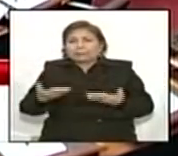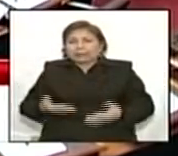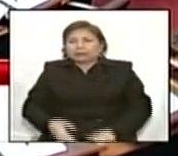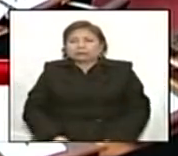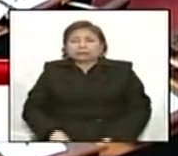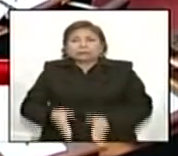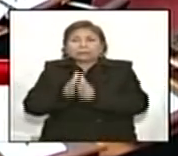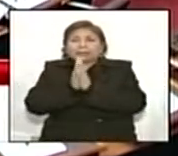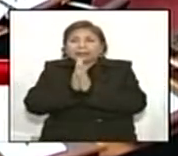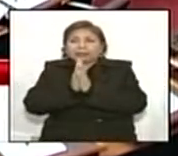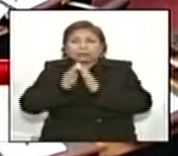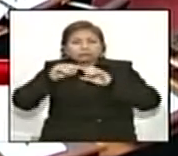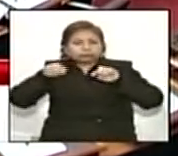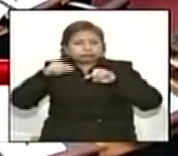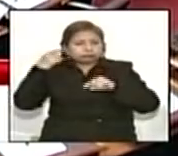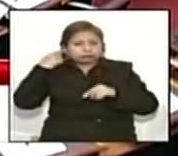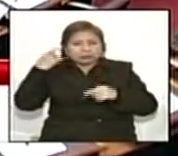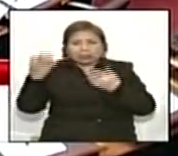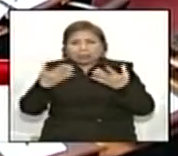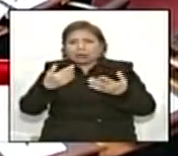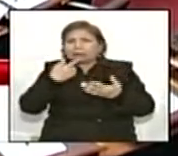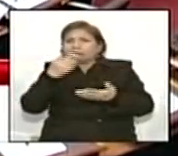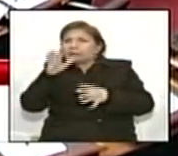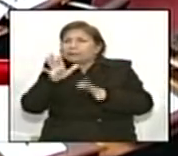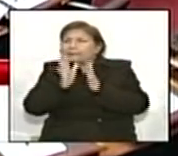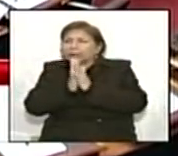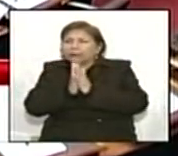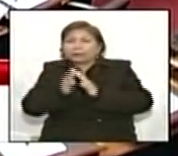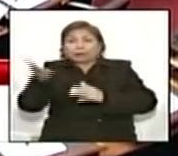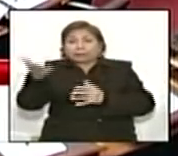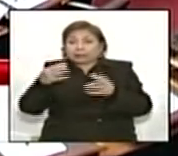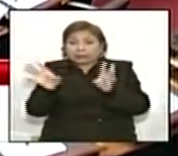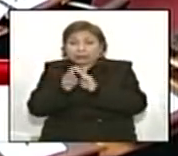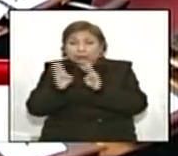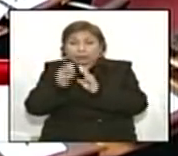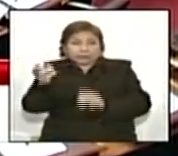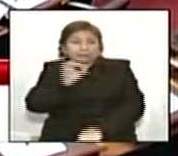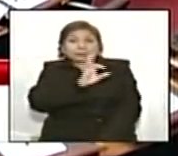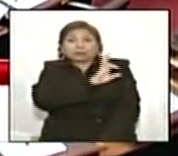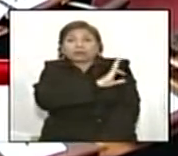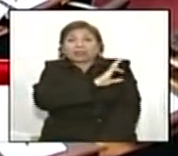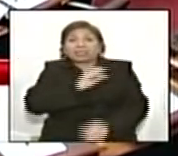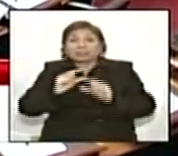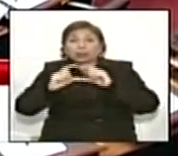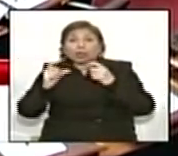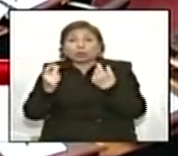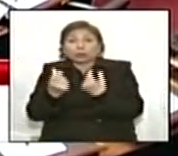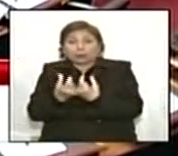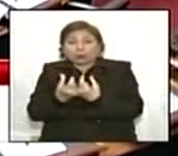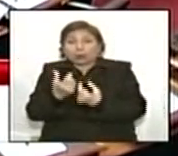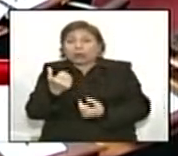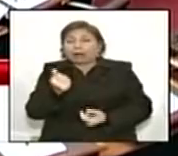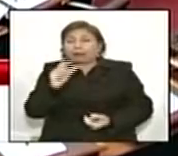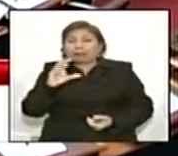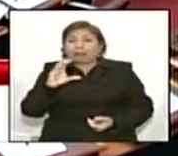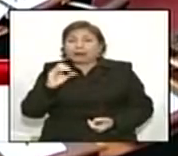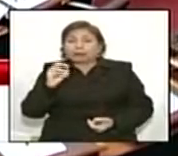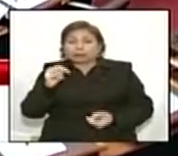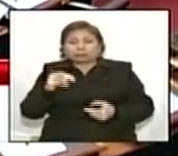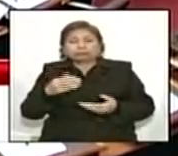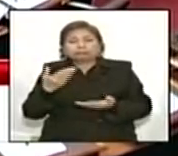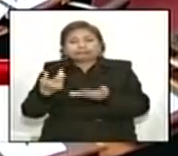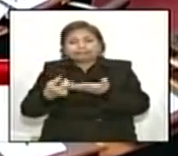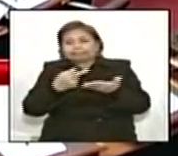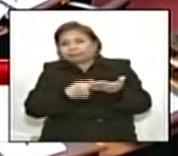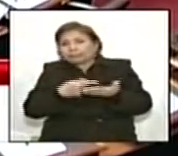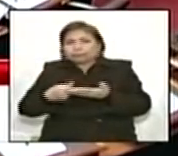supere el pedido de vacancia, va a quedar un espacio de debilidad sobre el que va a requerir abrir el juego y tener